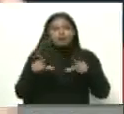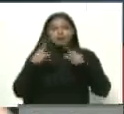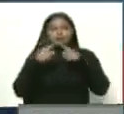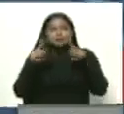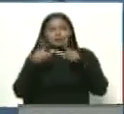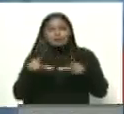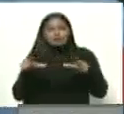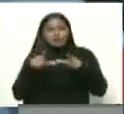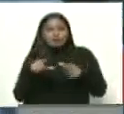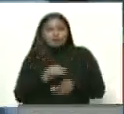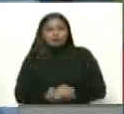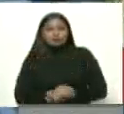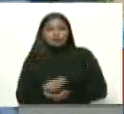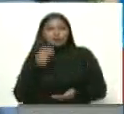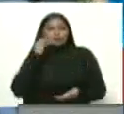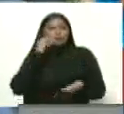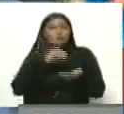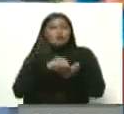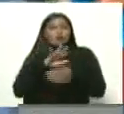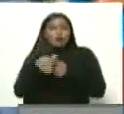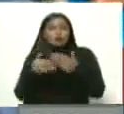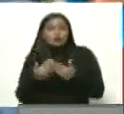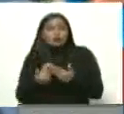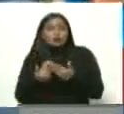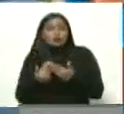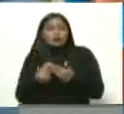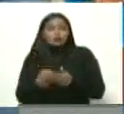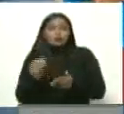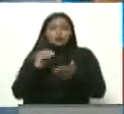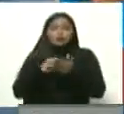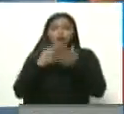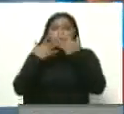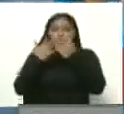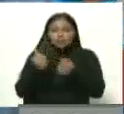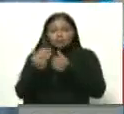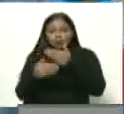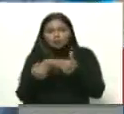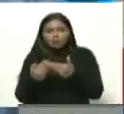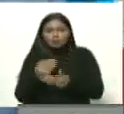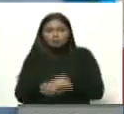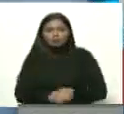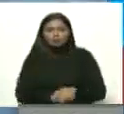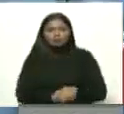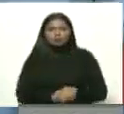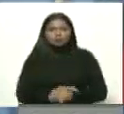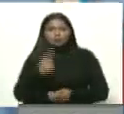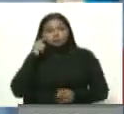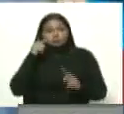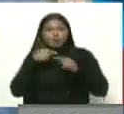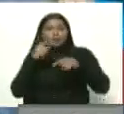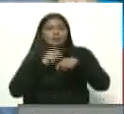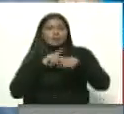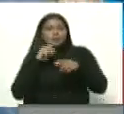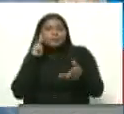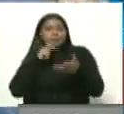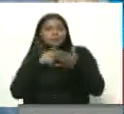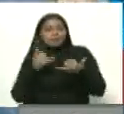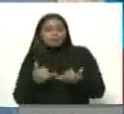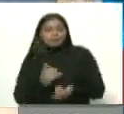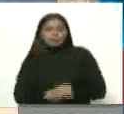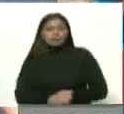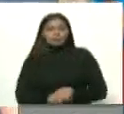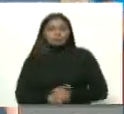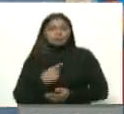que se plantea el sostenimiento y el descifrar el tiempo presente